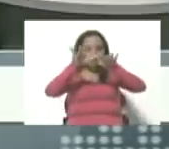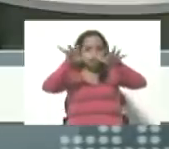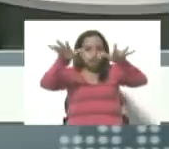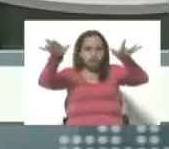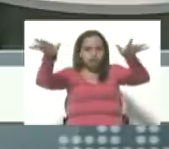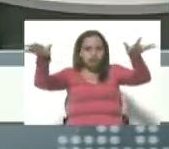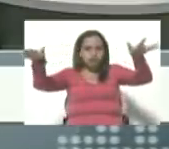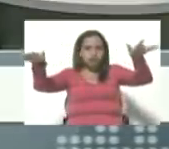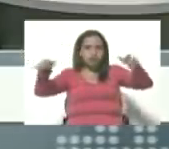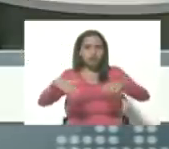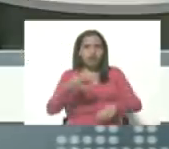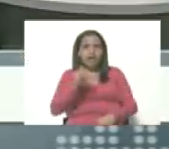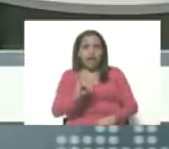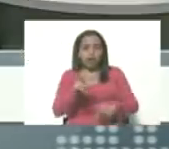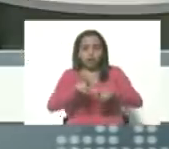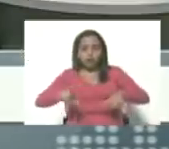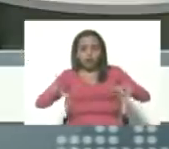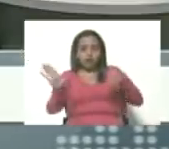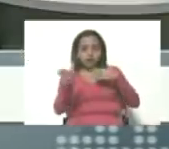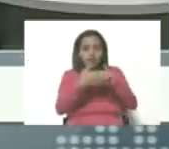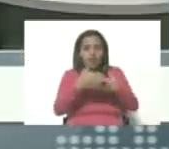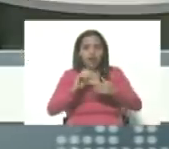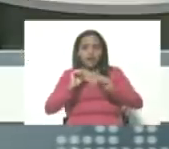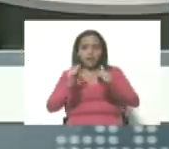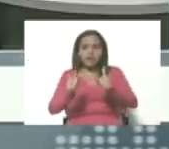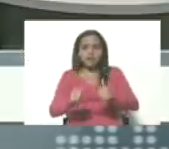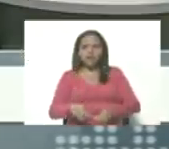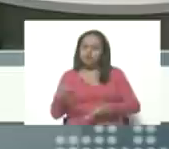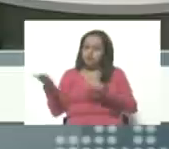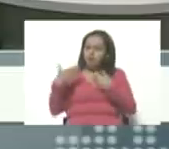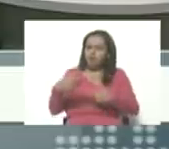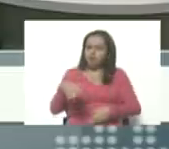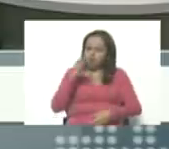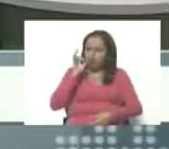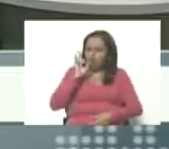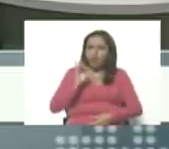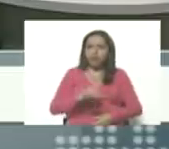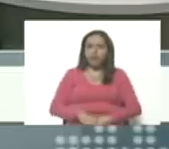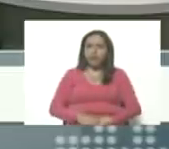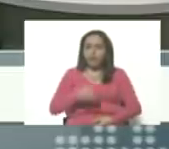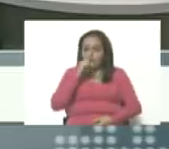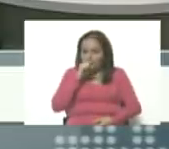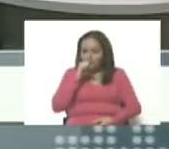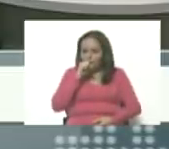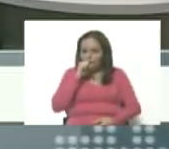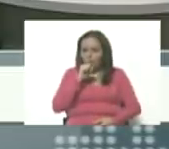Está usted en un lugar cerrado y empieza, vamos a tomarnos un café.